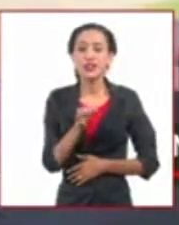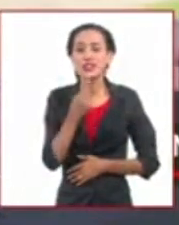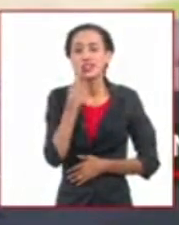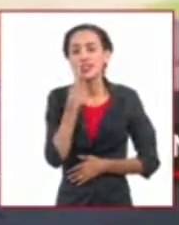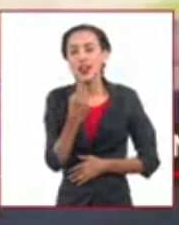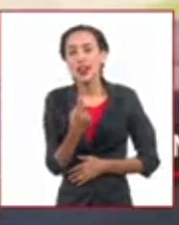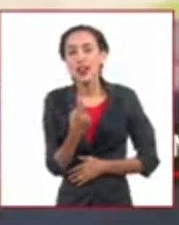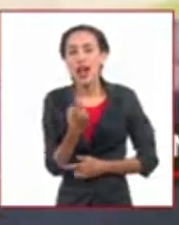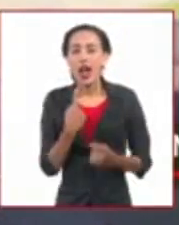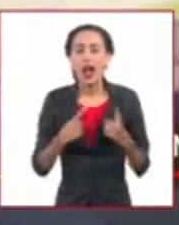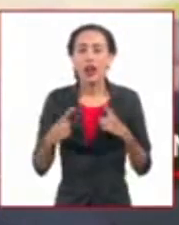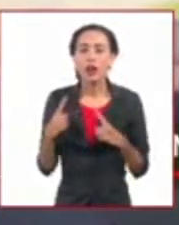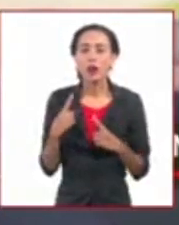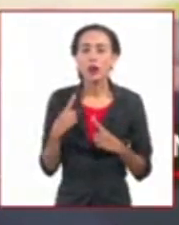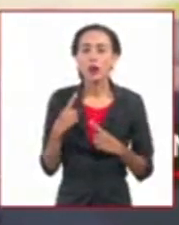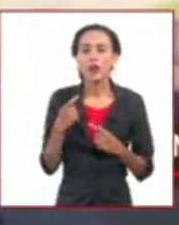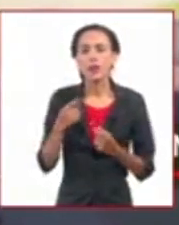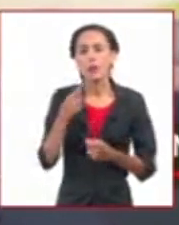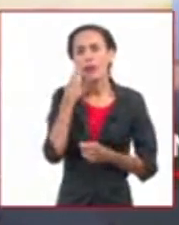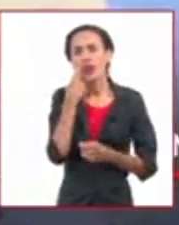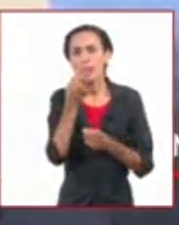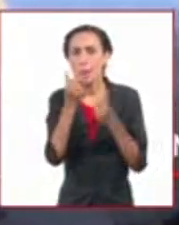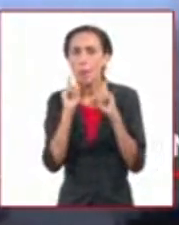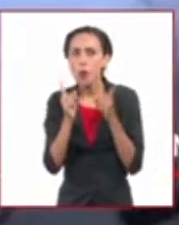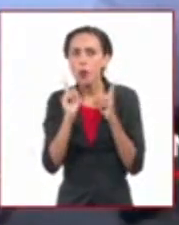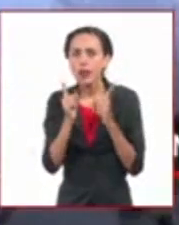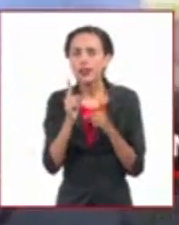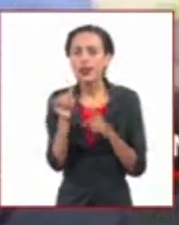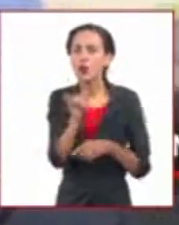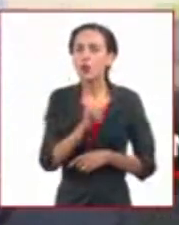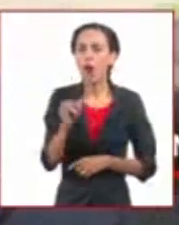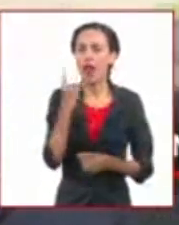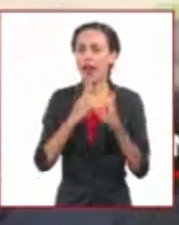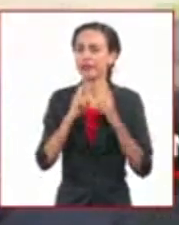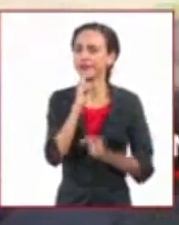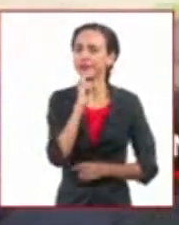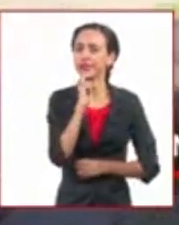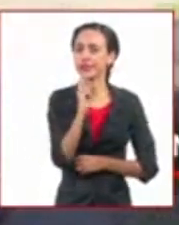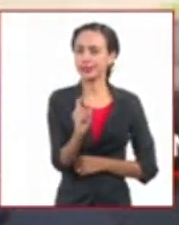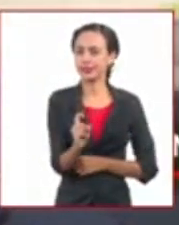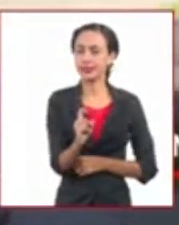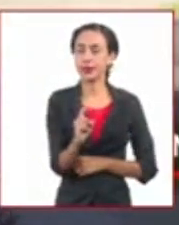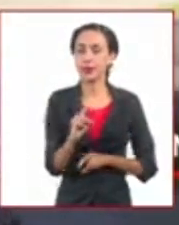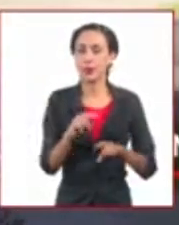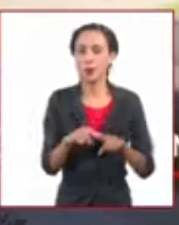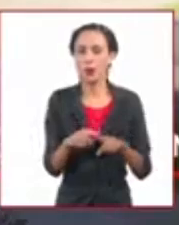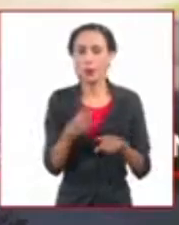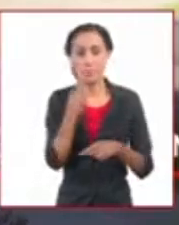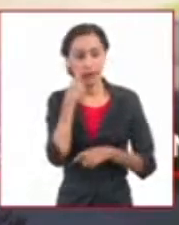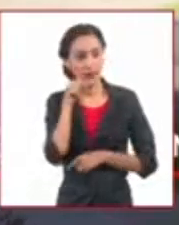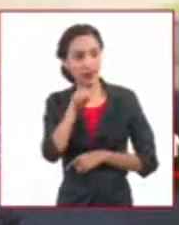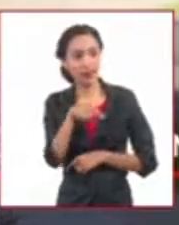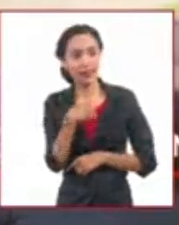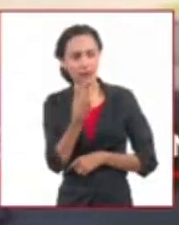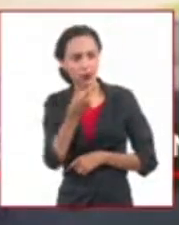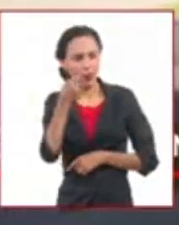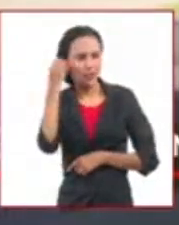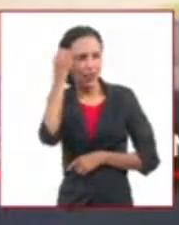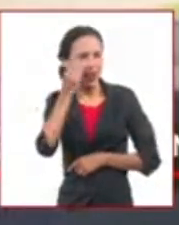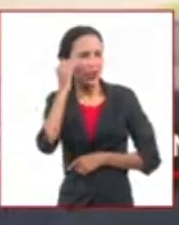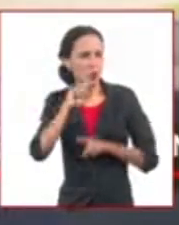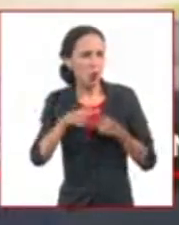bien podemos mirarlo desde el punto político como un reto como un reto de decir ay me llamo la conciencia de que